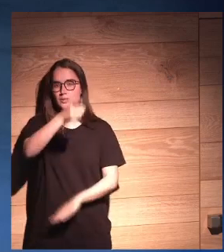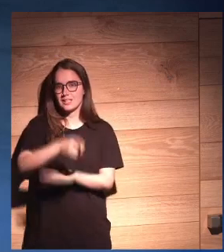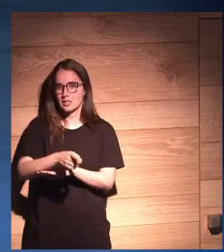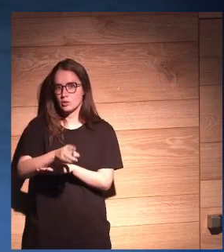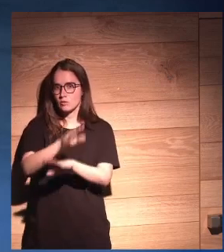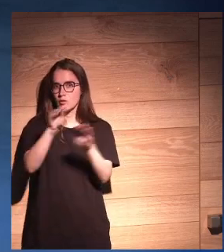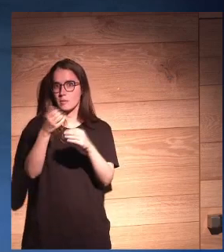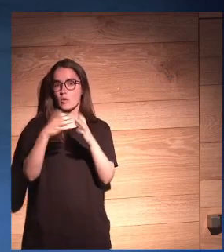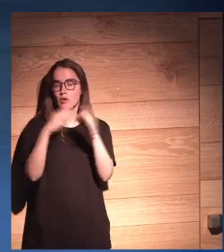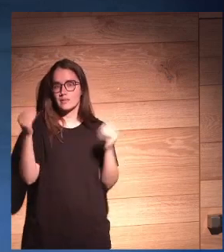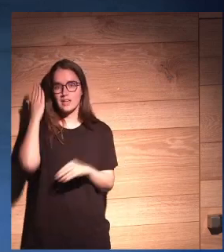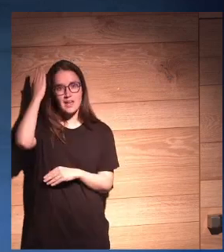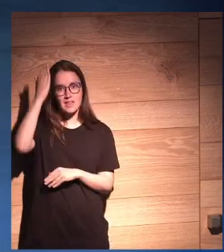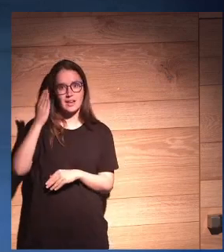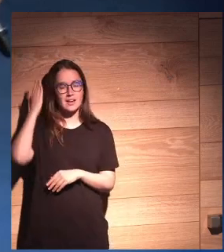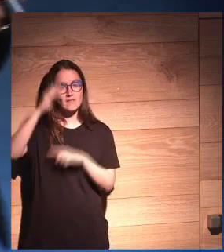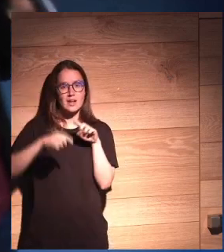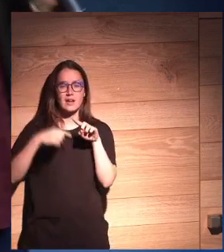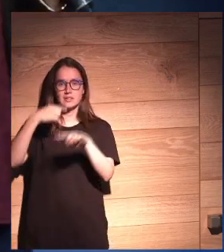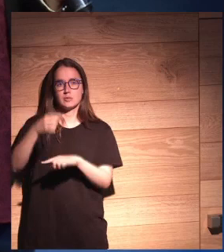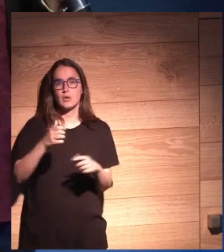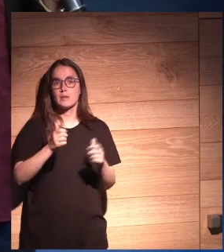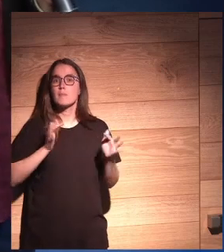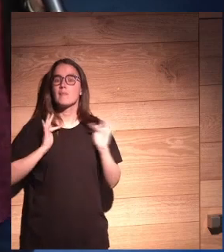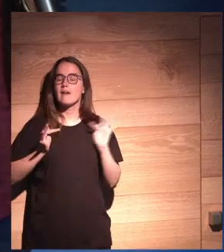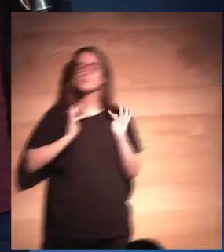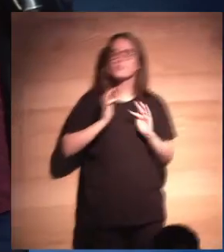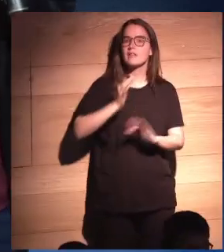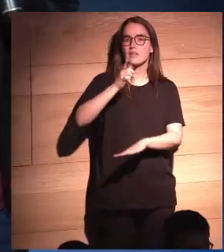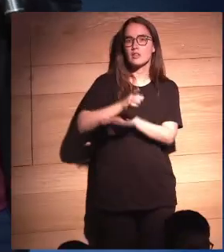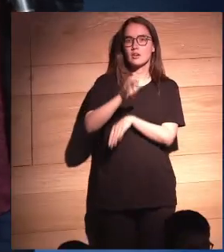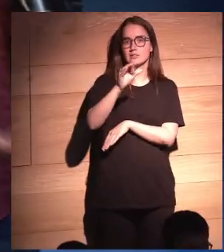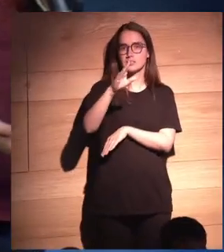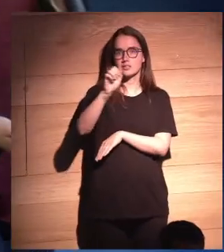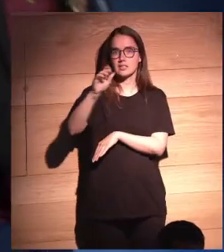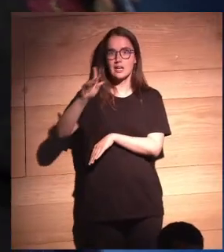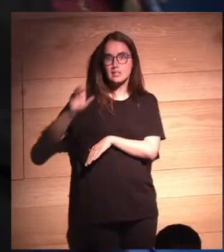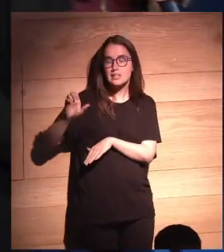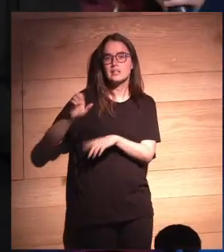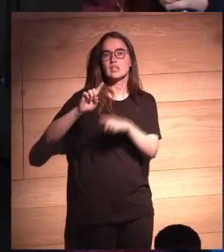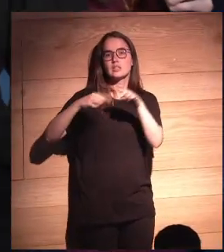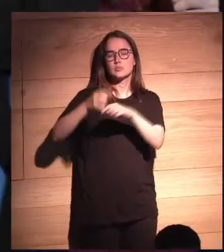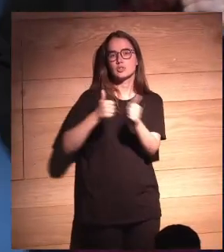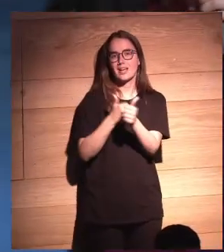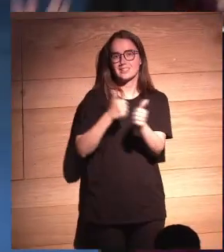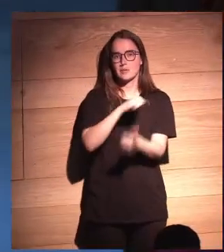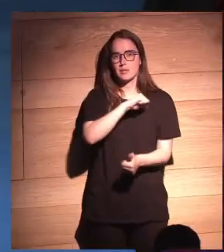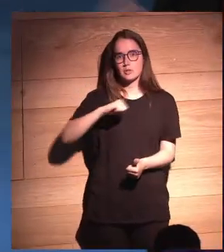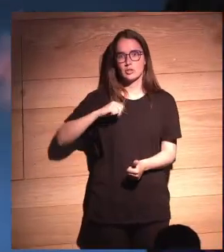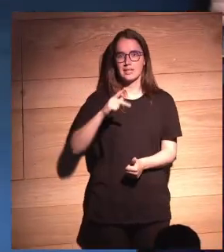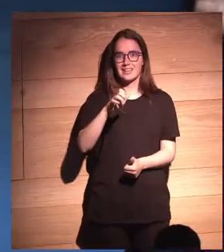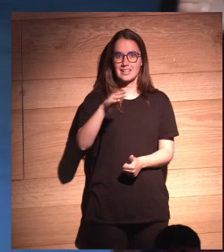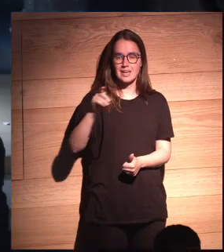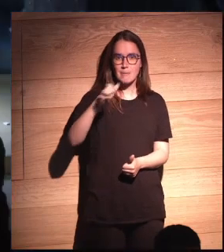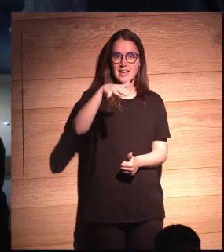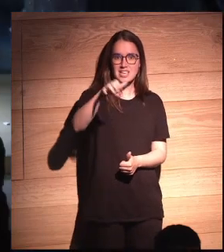director que se formó en la Universidad de Navarra y posteriormente realizó el máster de dirección en la SCAC, y eso le llevó a ser el asistente personal de Quique